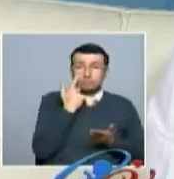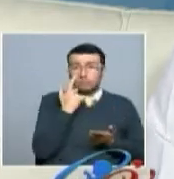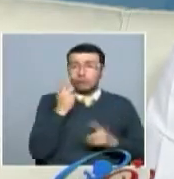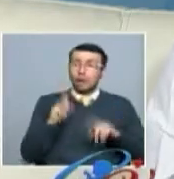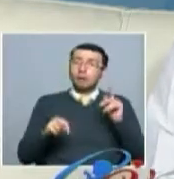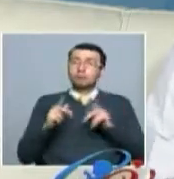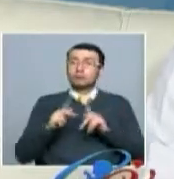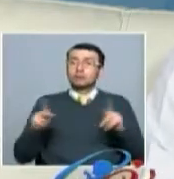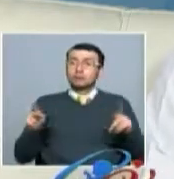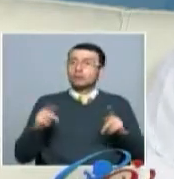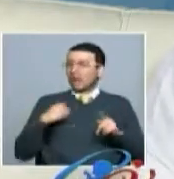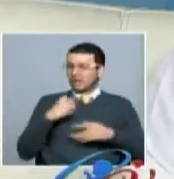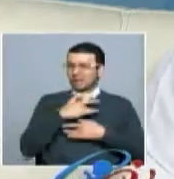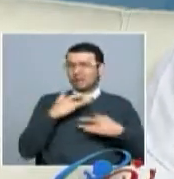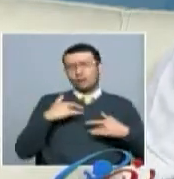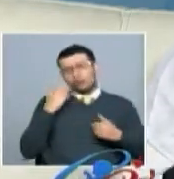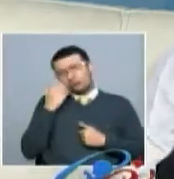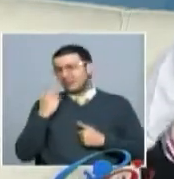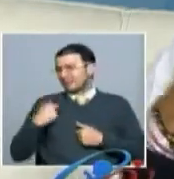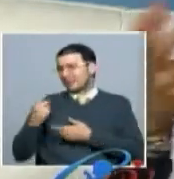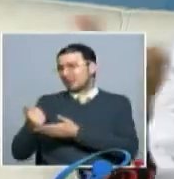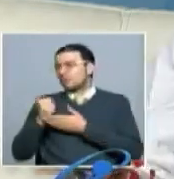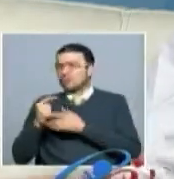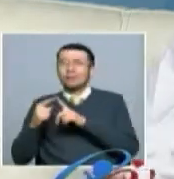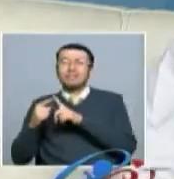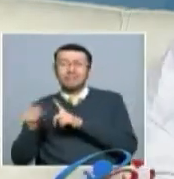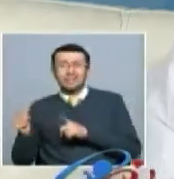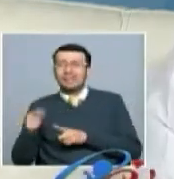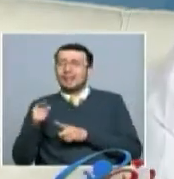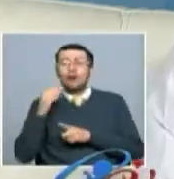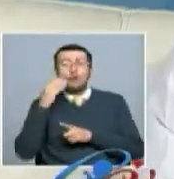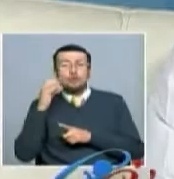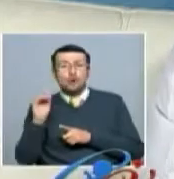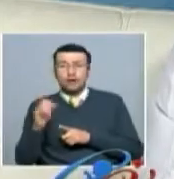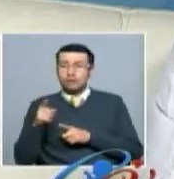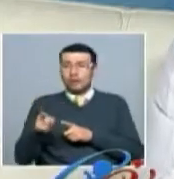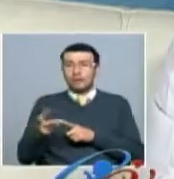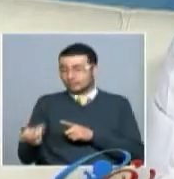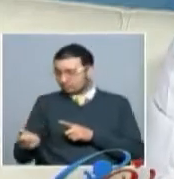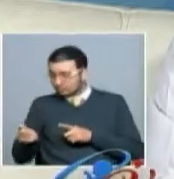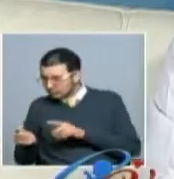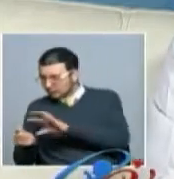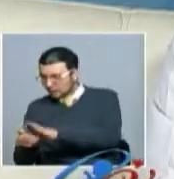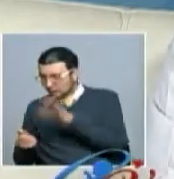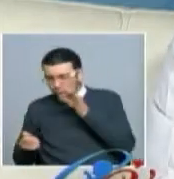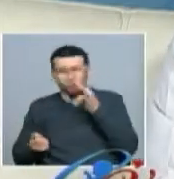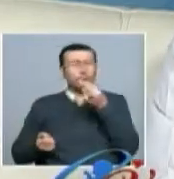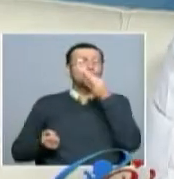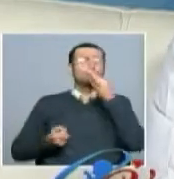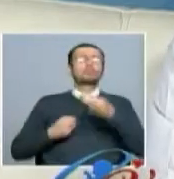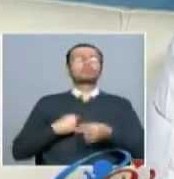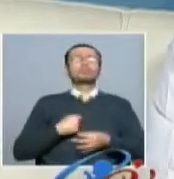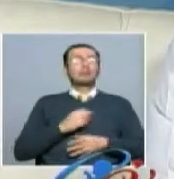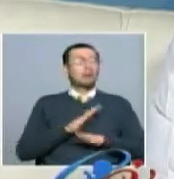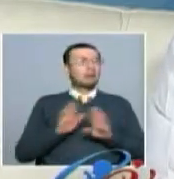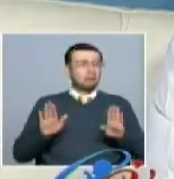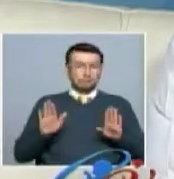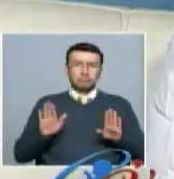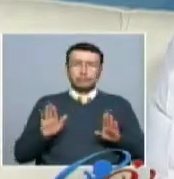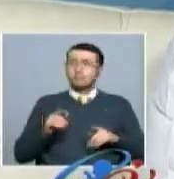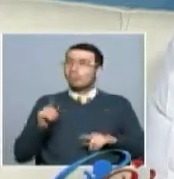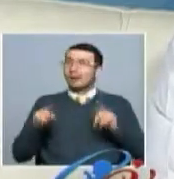mano de la tía, del abuelo, las pasticas que quedaron en el nochero de la abuela, y la gente muchas veces no